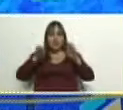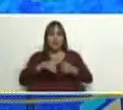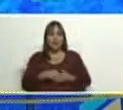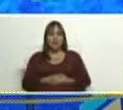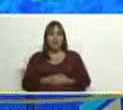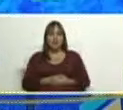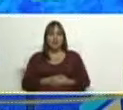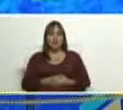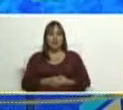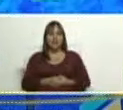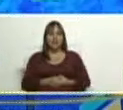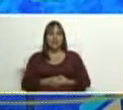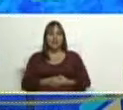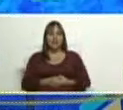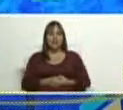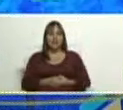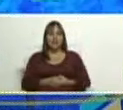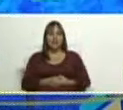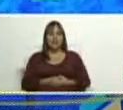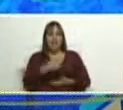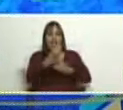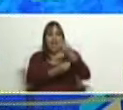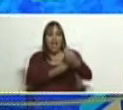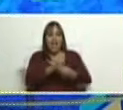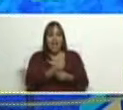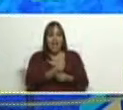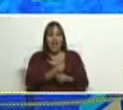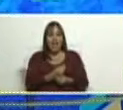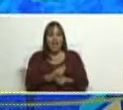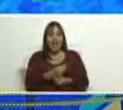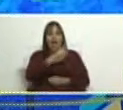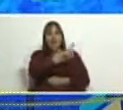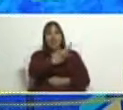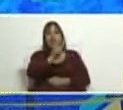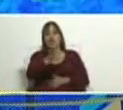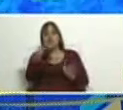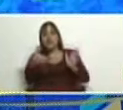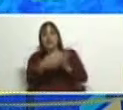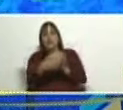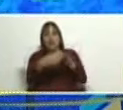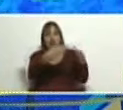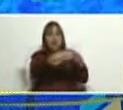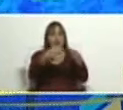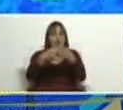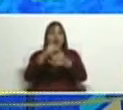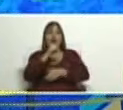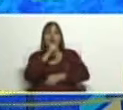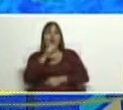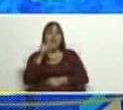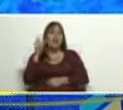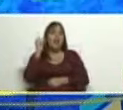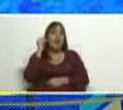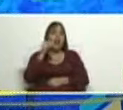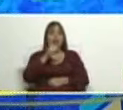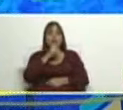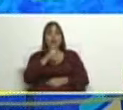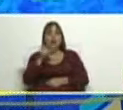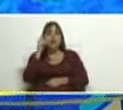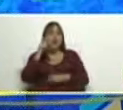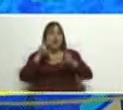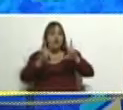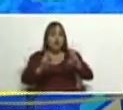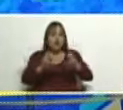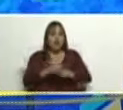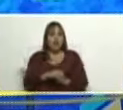Crear 12.000 círculos de abuelos y abuelas nuevos en esta primera fase de